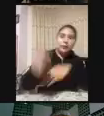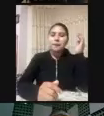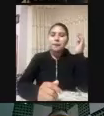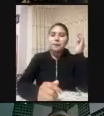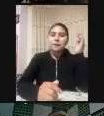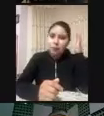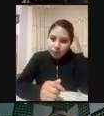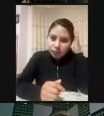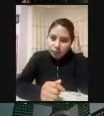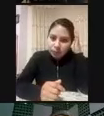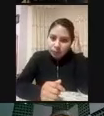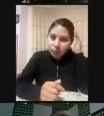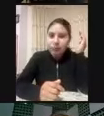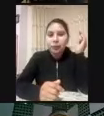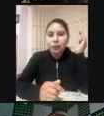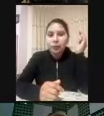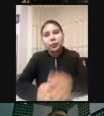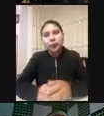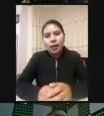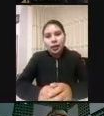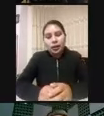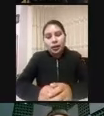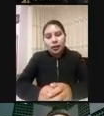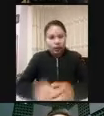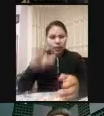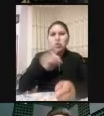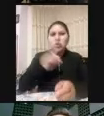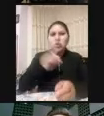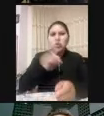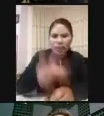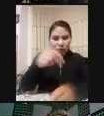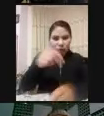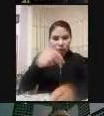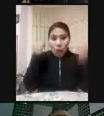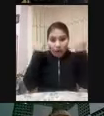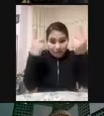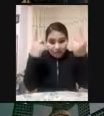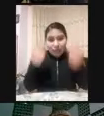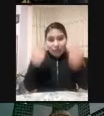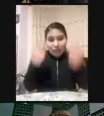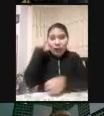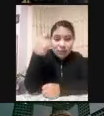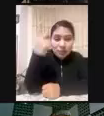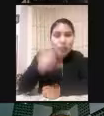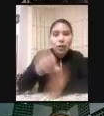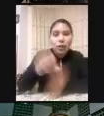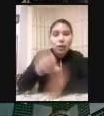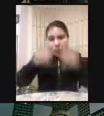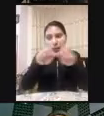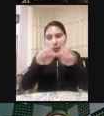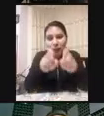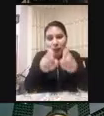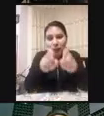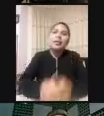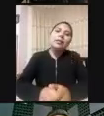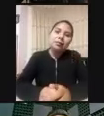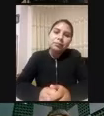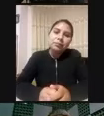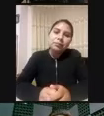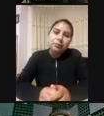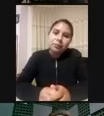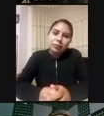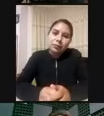dudas, todos sobre estos temas. Estamos tocando el tema de síndrome de Down. La licenciada Marianela Rebollo, ella es fisioterapeuta